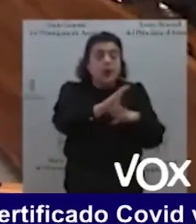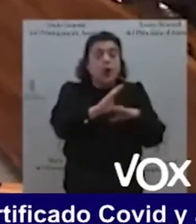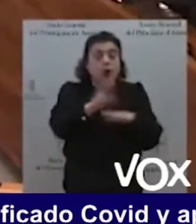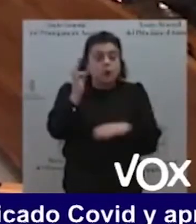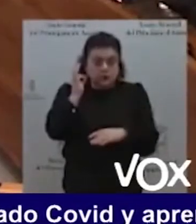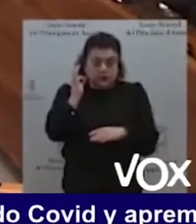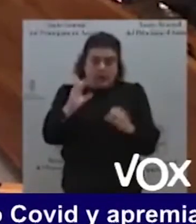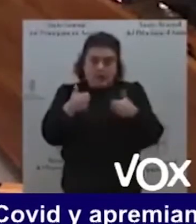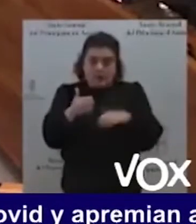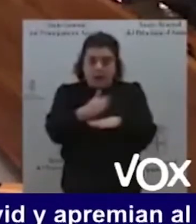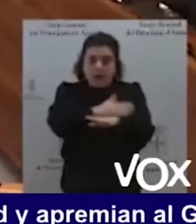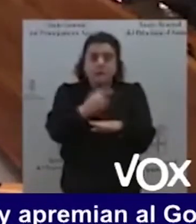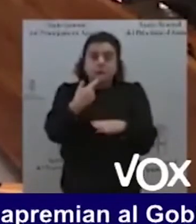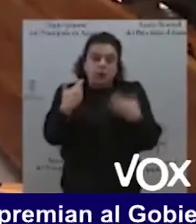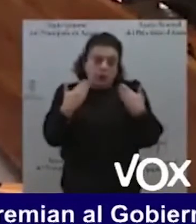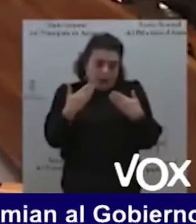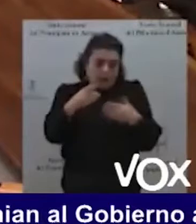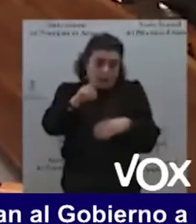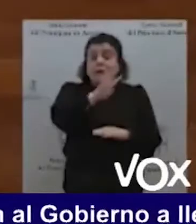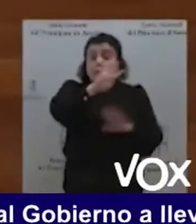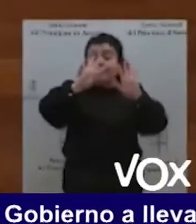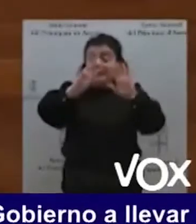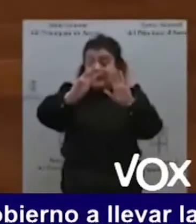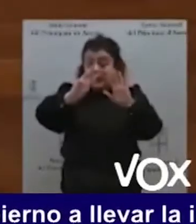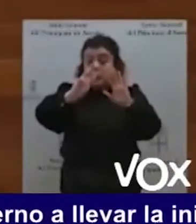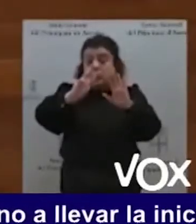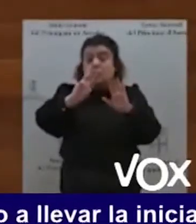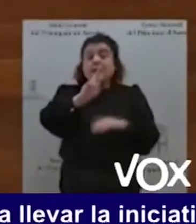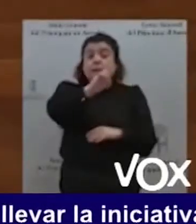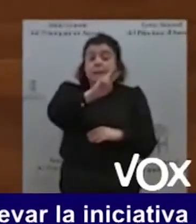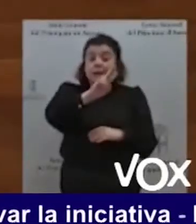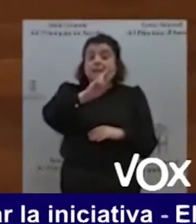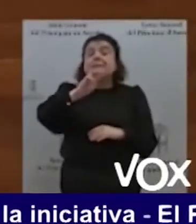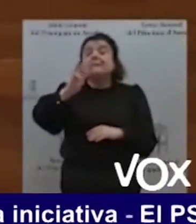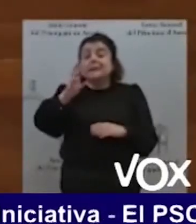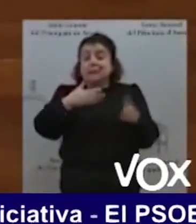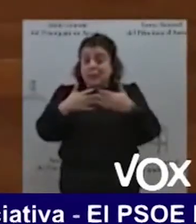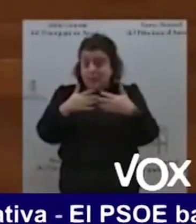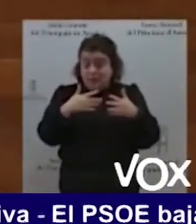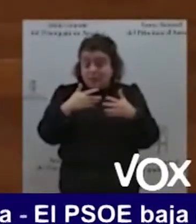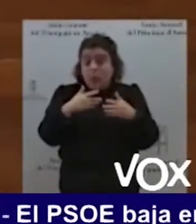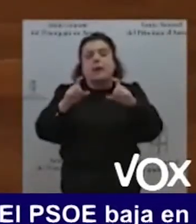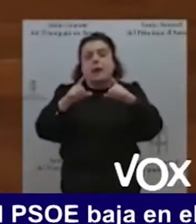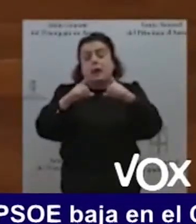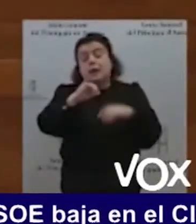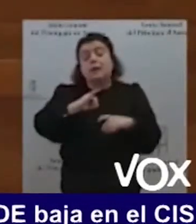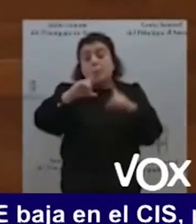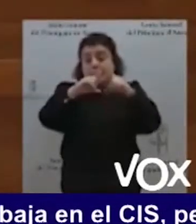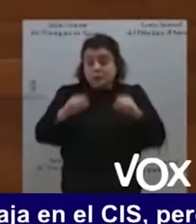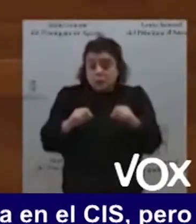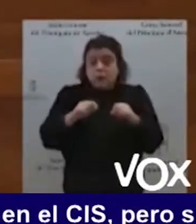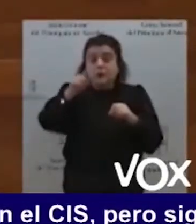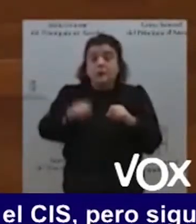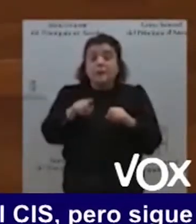son intervenciones largas de 7 minutos, me facilite la comprensión. Aquestes normes són les que enguany llenden l'àmbit legal d'actuació. Esta llei recuella